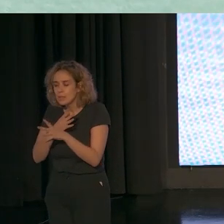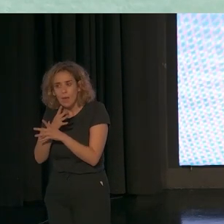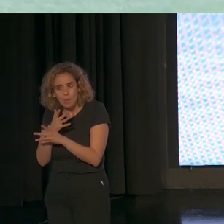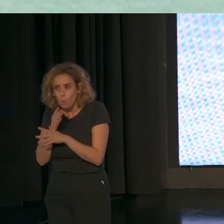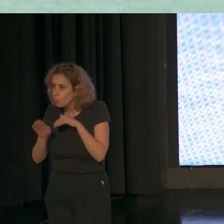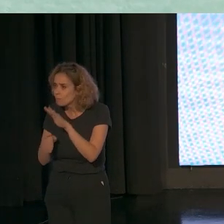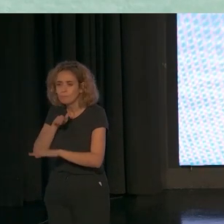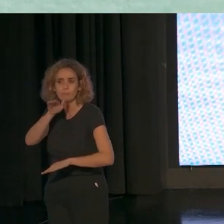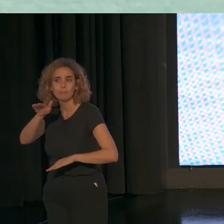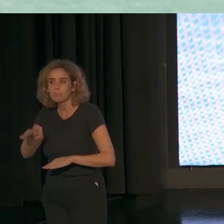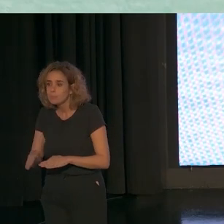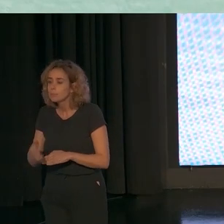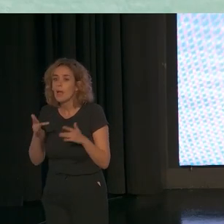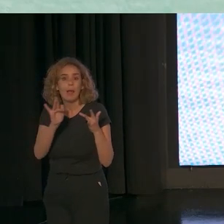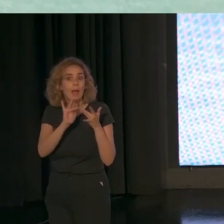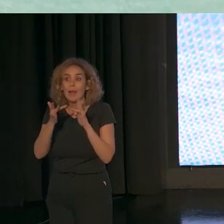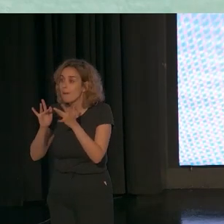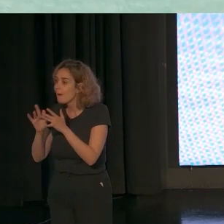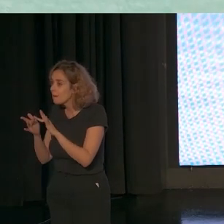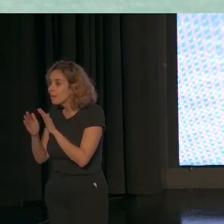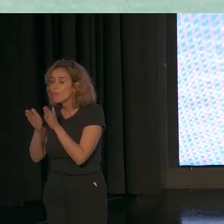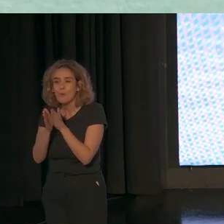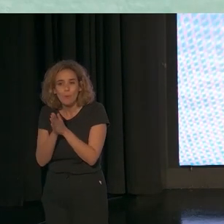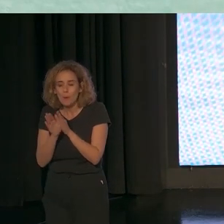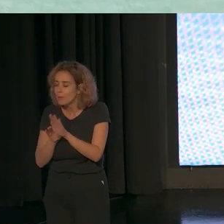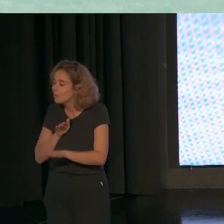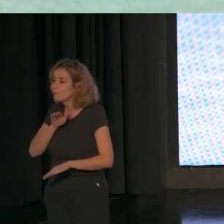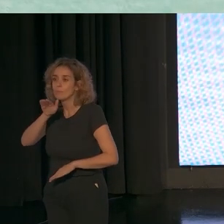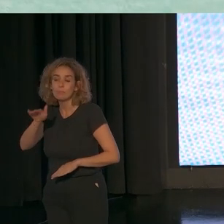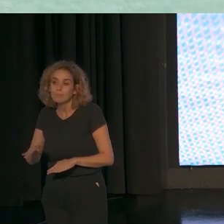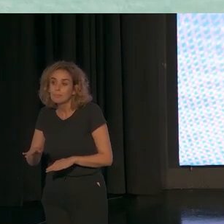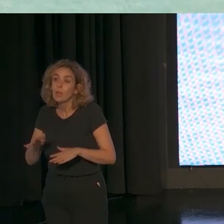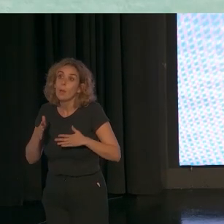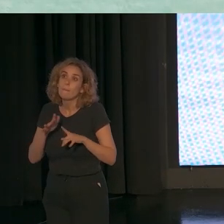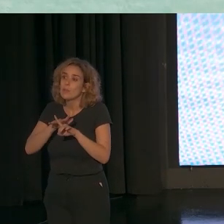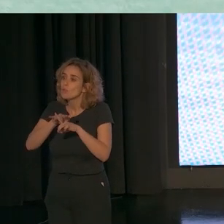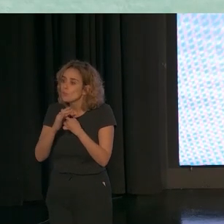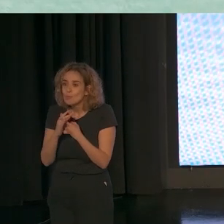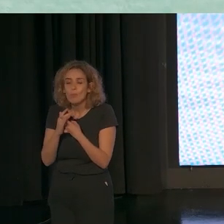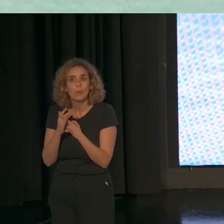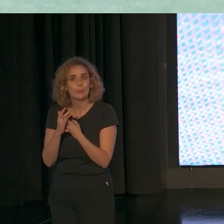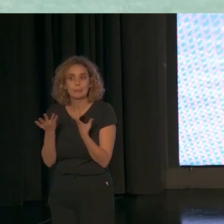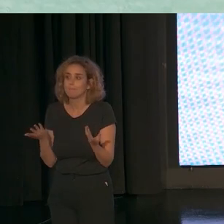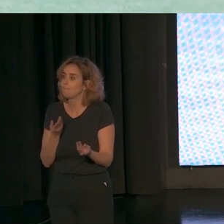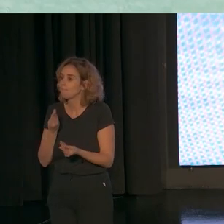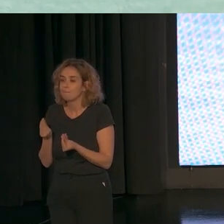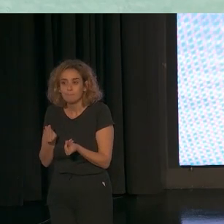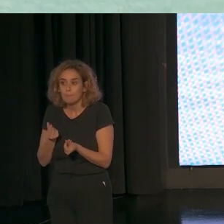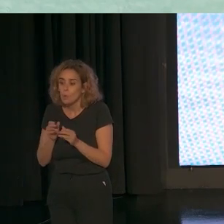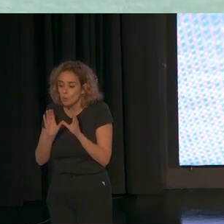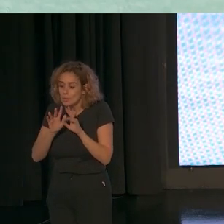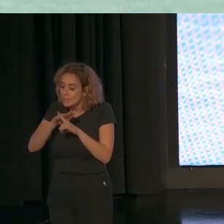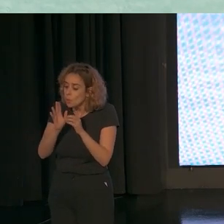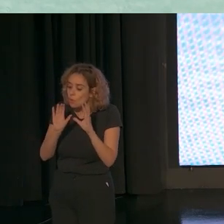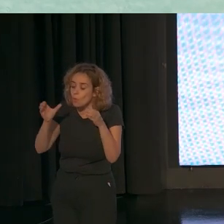muchísimo en relación con los otros Pero hay veces que no podemos pedir que en una situación